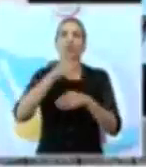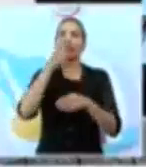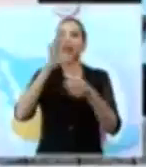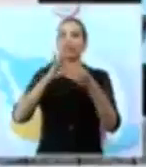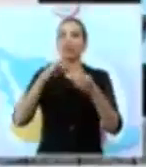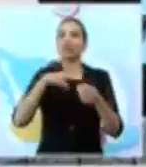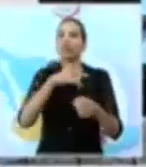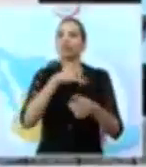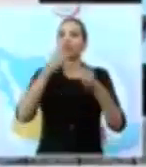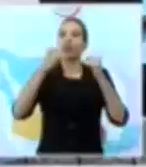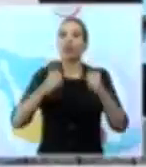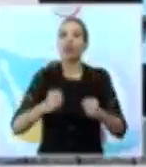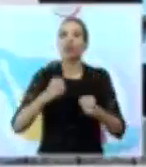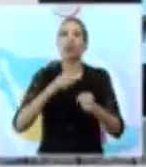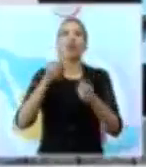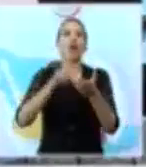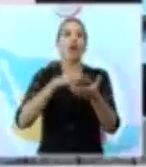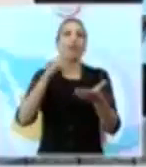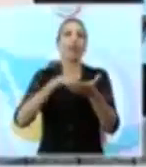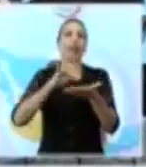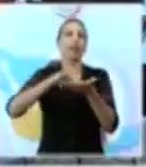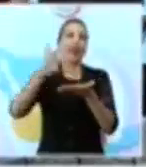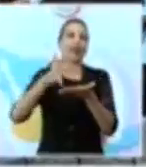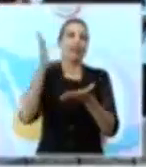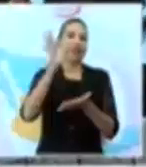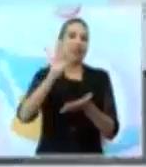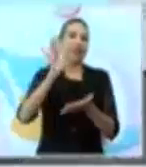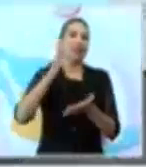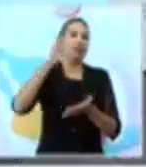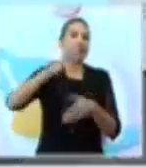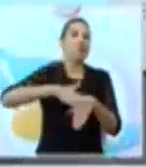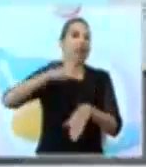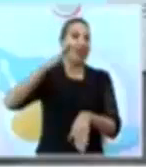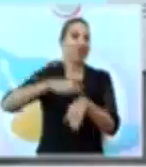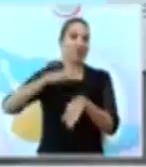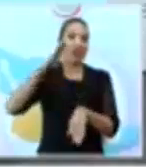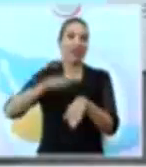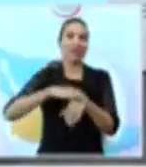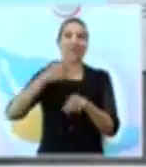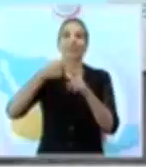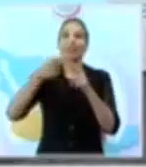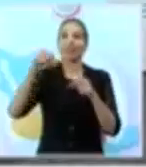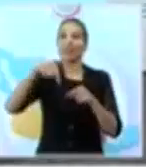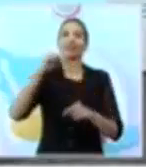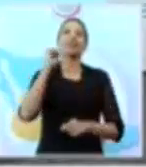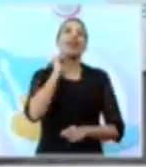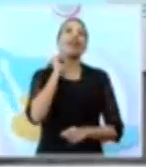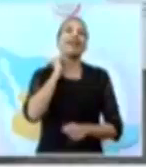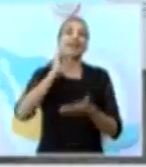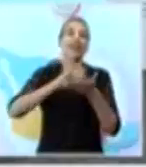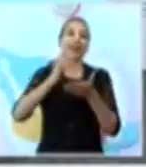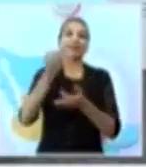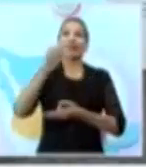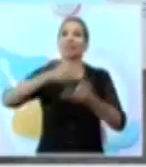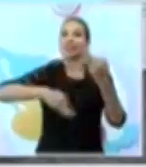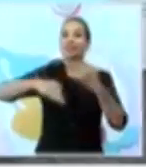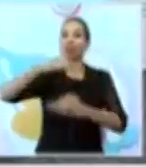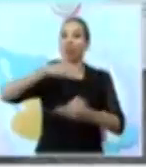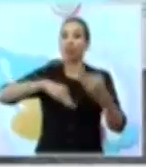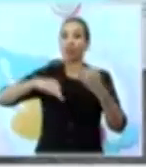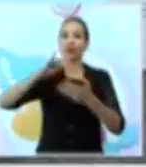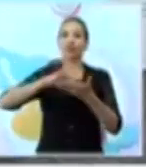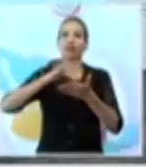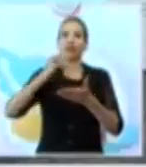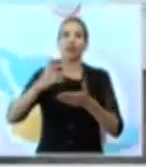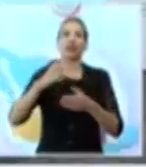seguro que te voy a seguir dando las gracias muchas otras veces acá en el Senado. Gracias a todos,